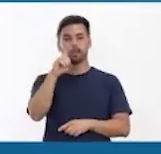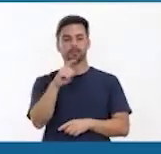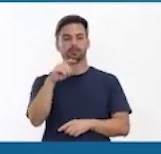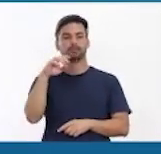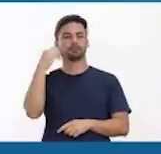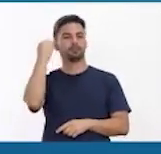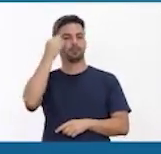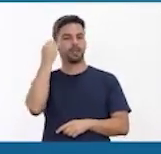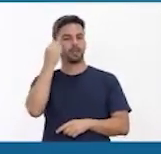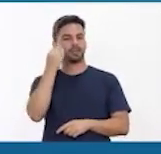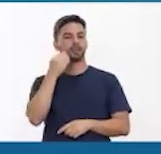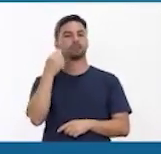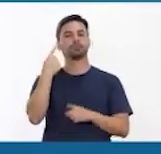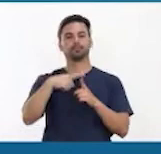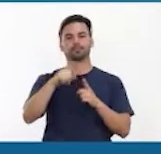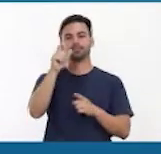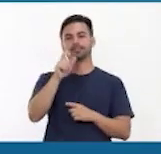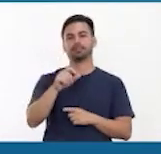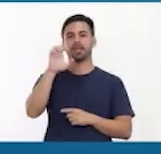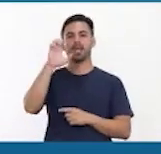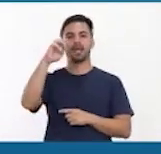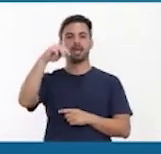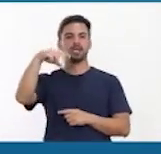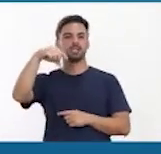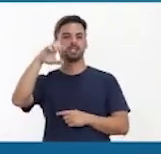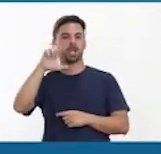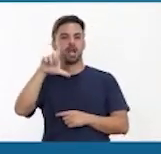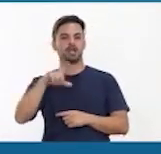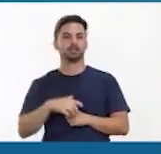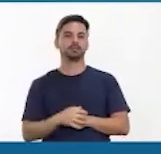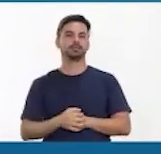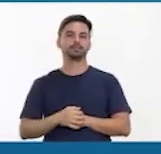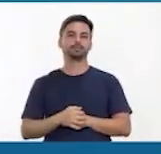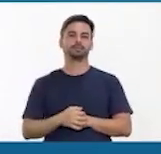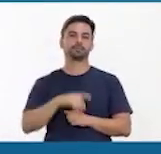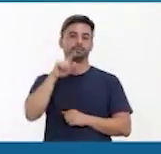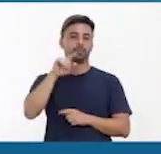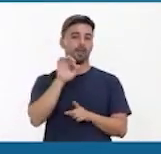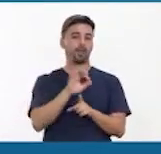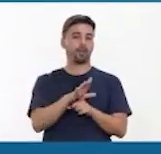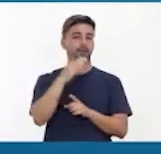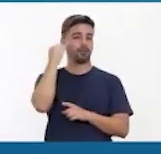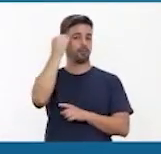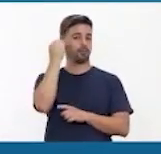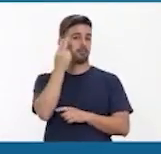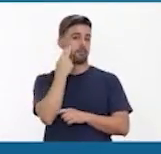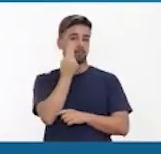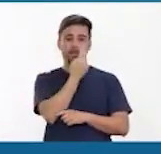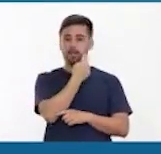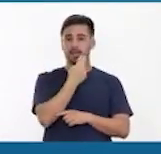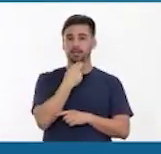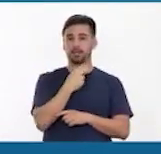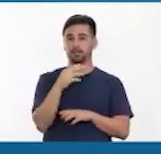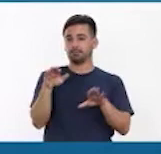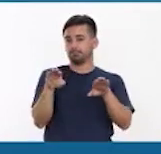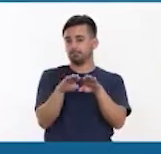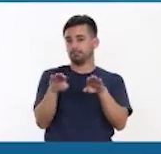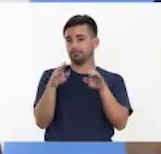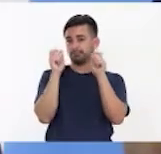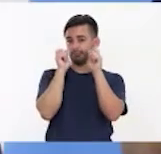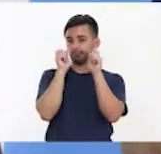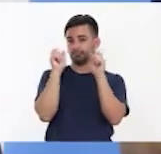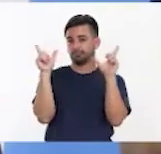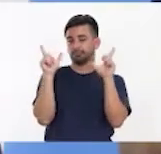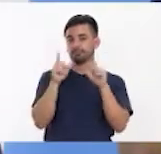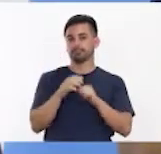revolucionaria. Y aquí debemos partir de que el pensamiento martiano se basa, siente sus bases, en